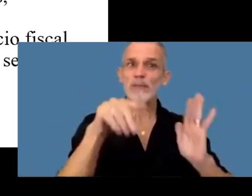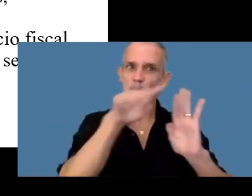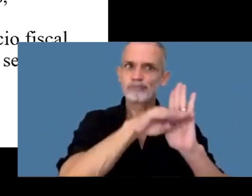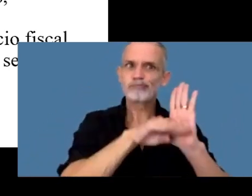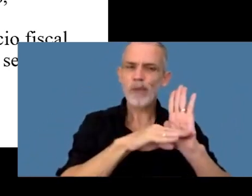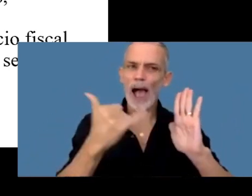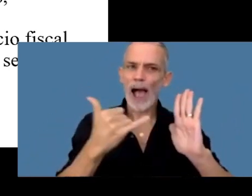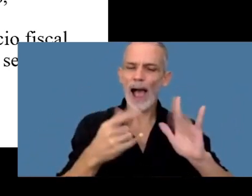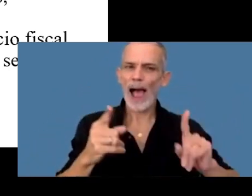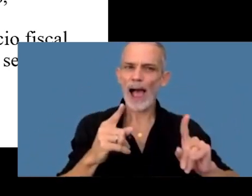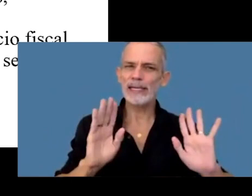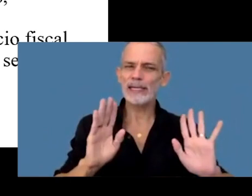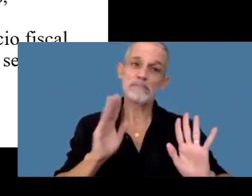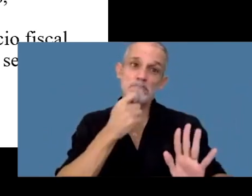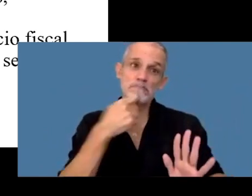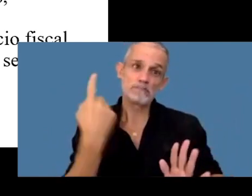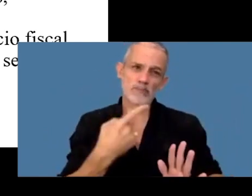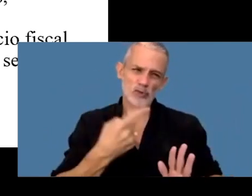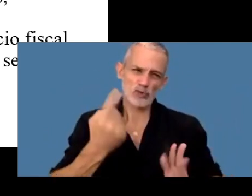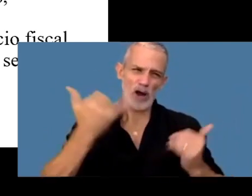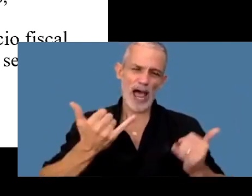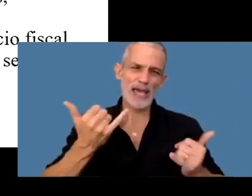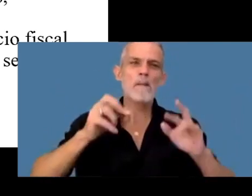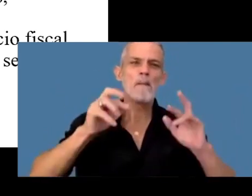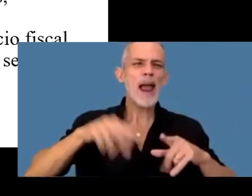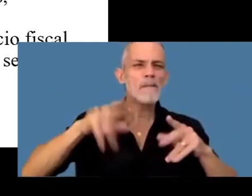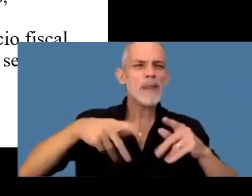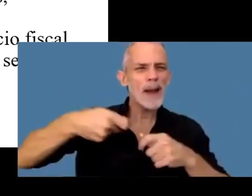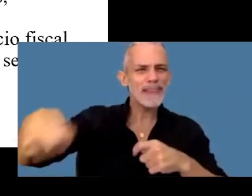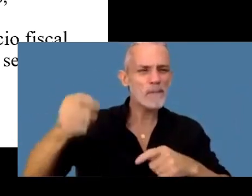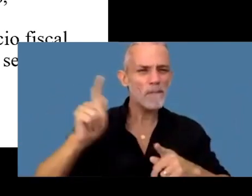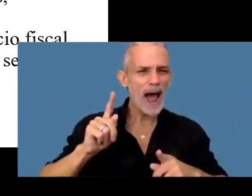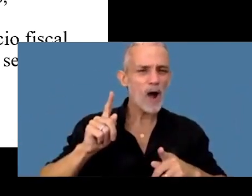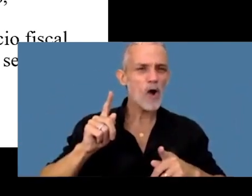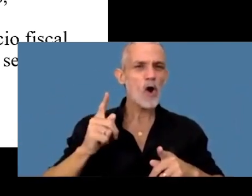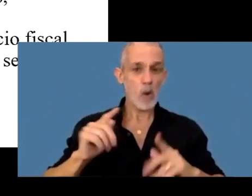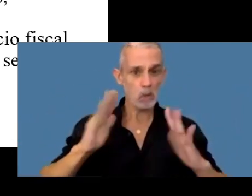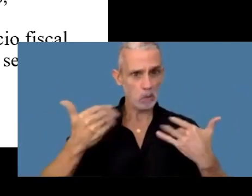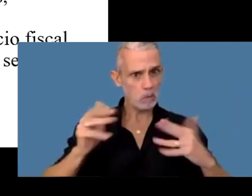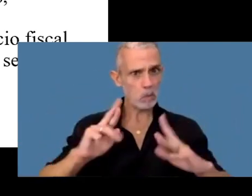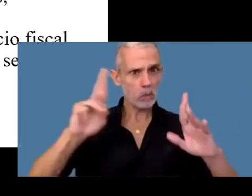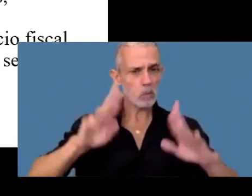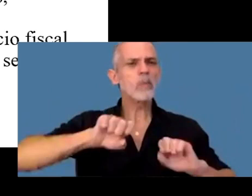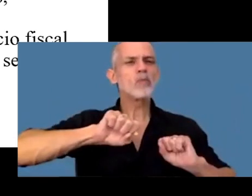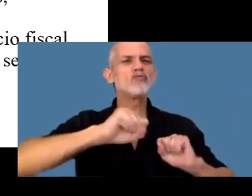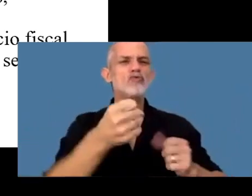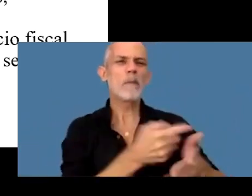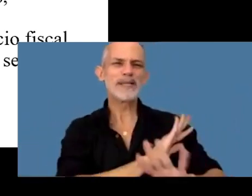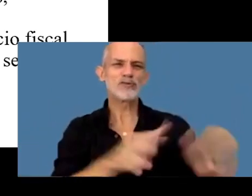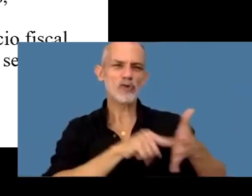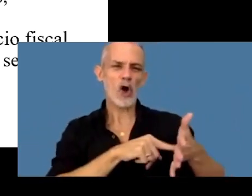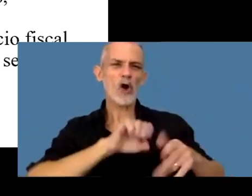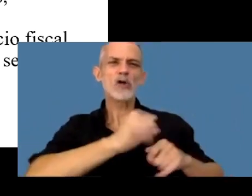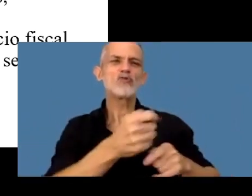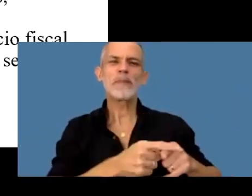tenido algunos planes de pago que han habilitado la suspensión de las